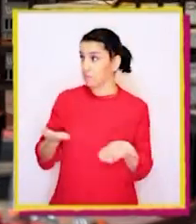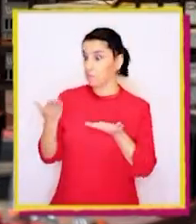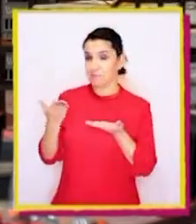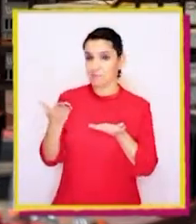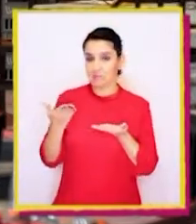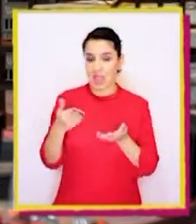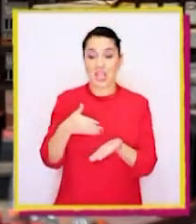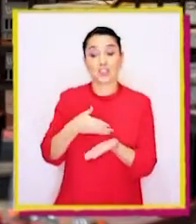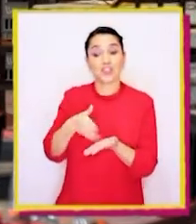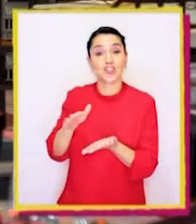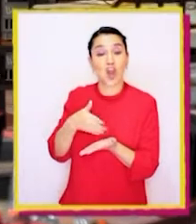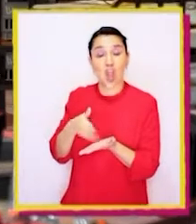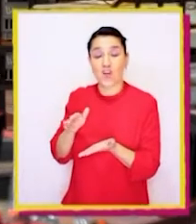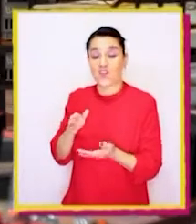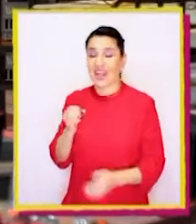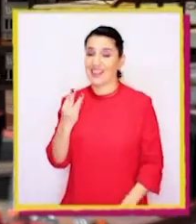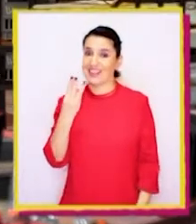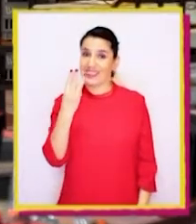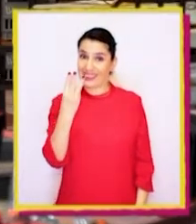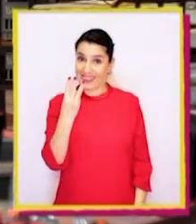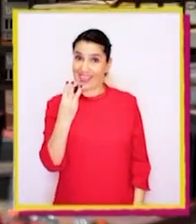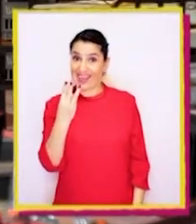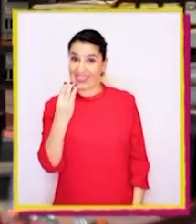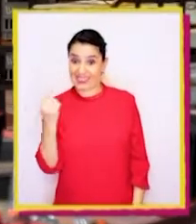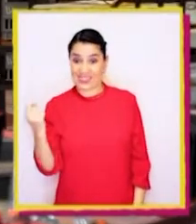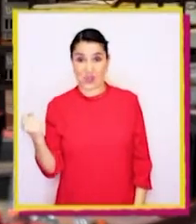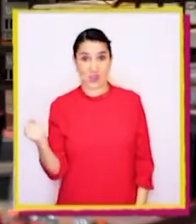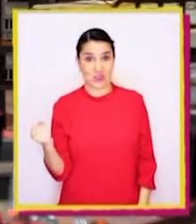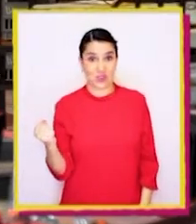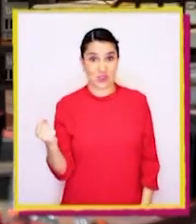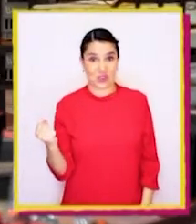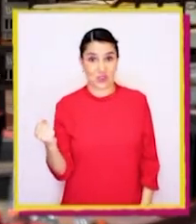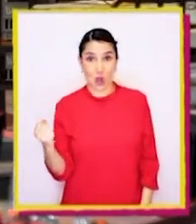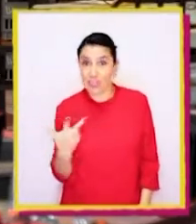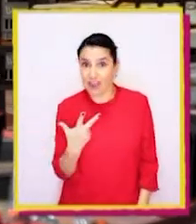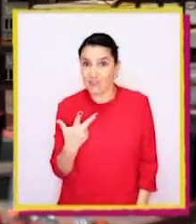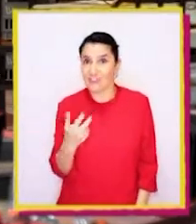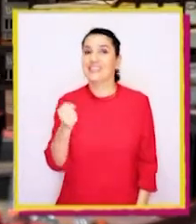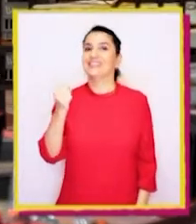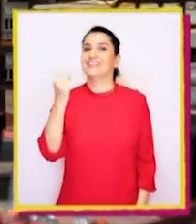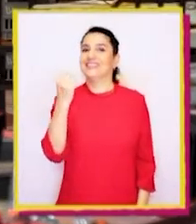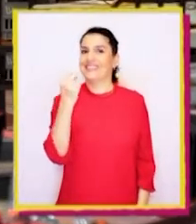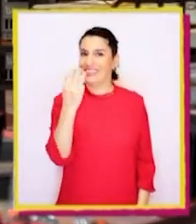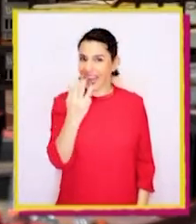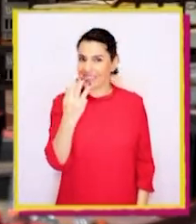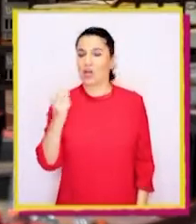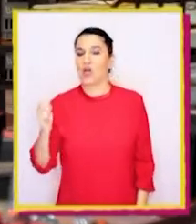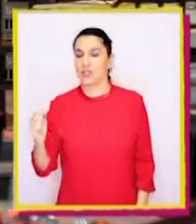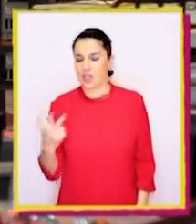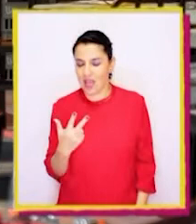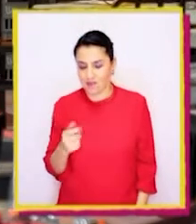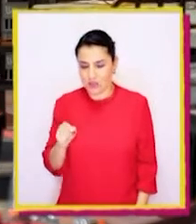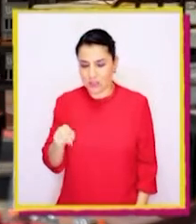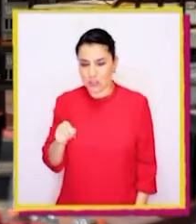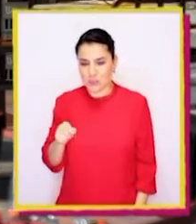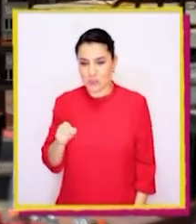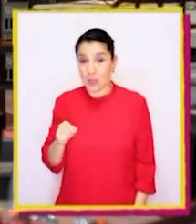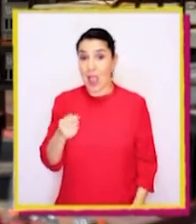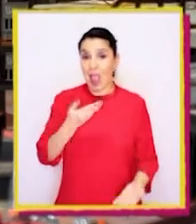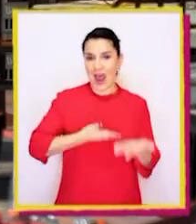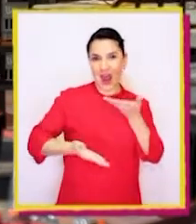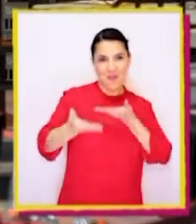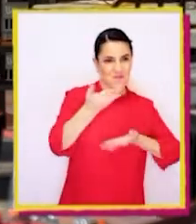Y los que sobran, que serían los tres pedazos de 8, es decir, 3/8, podríamos repartirlo